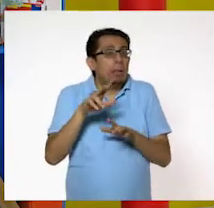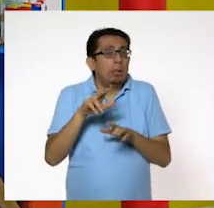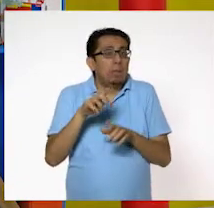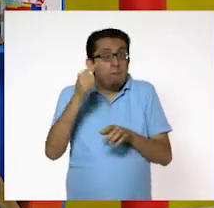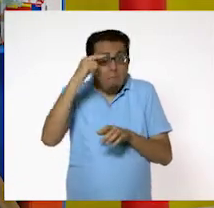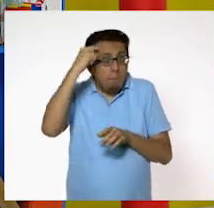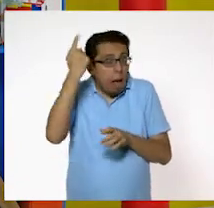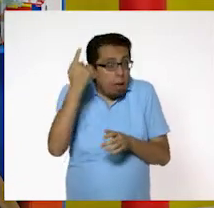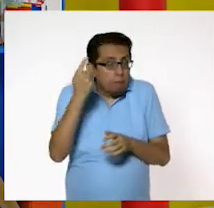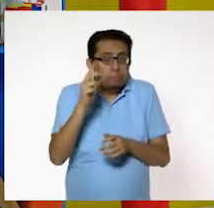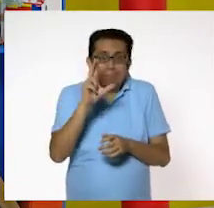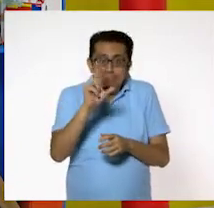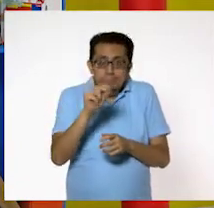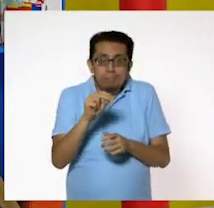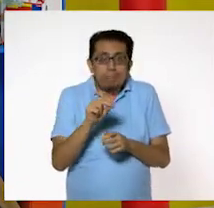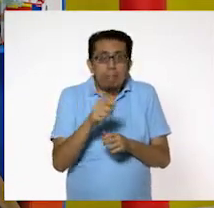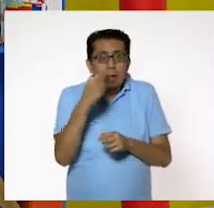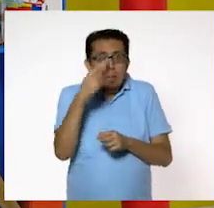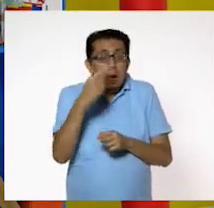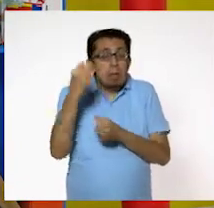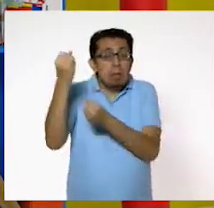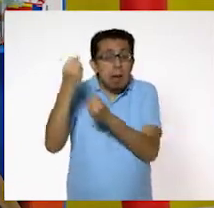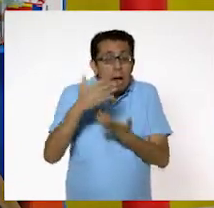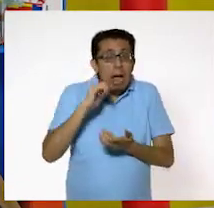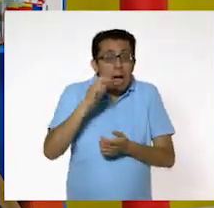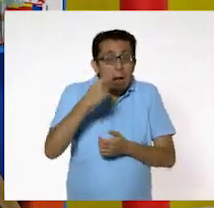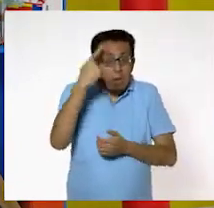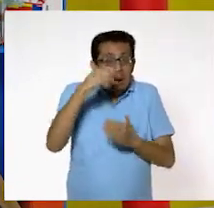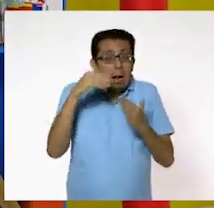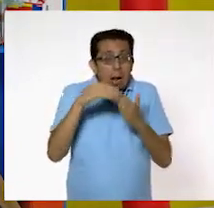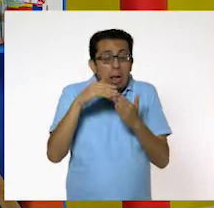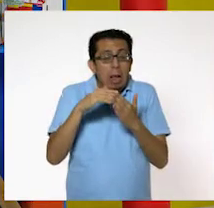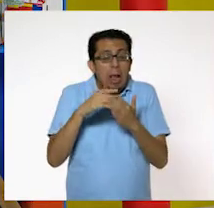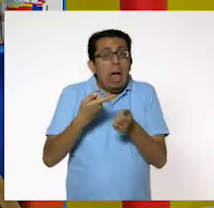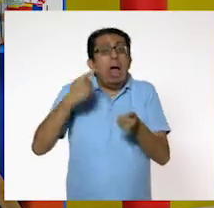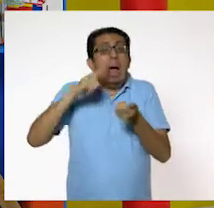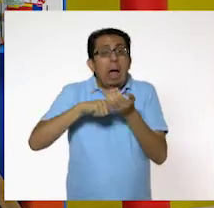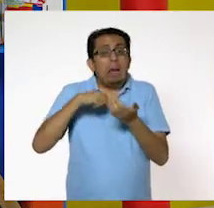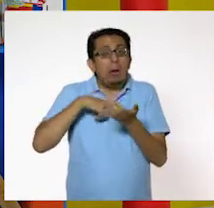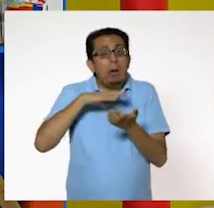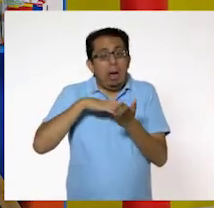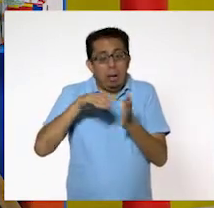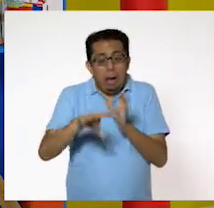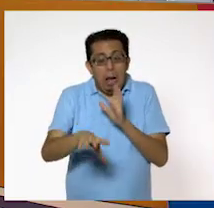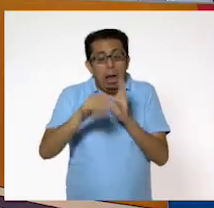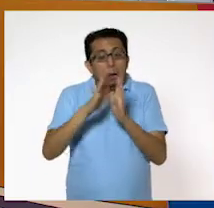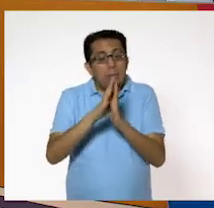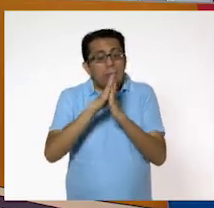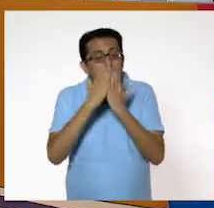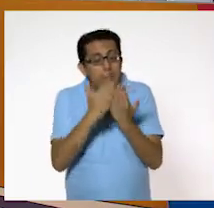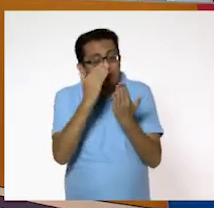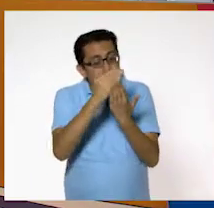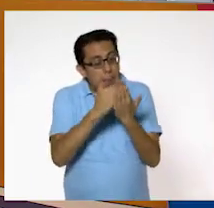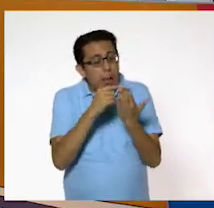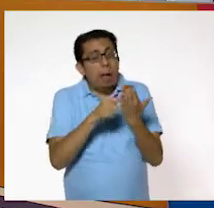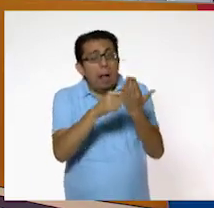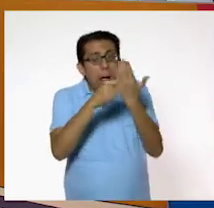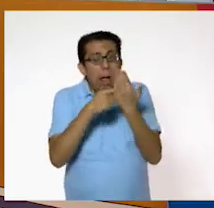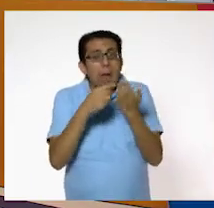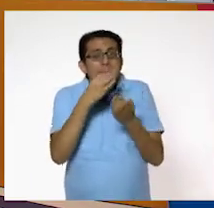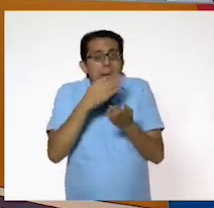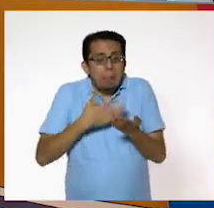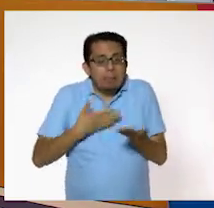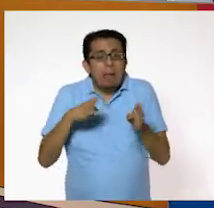cuando te llega algo para tu casa, pues viene con un instructivo porque hay que aprender a utilizarlo, ¿no? Claro, hay que leerlos. Y de